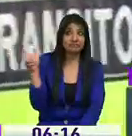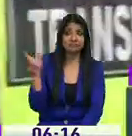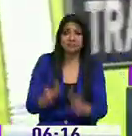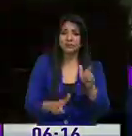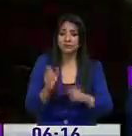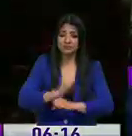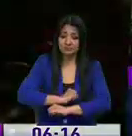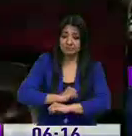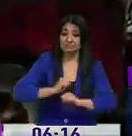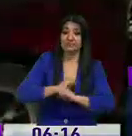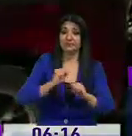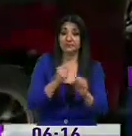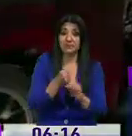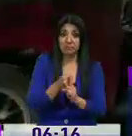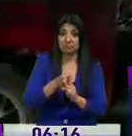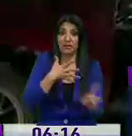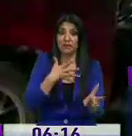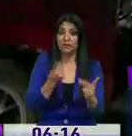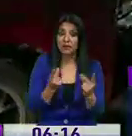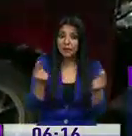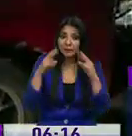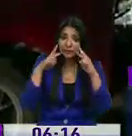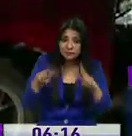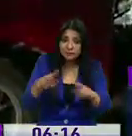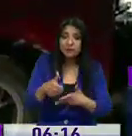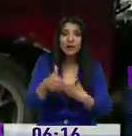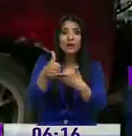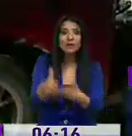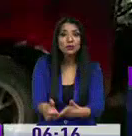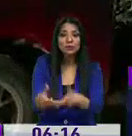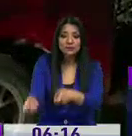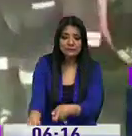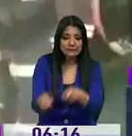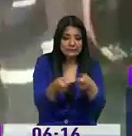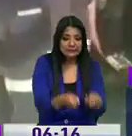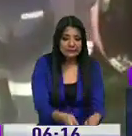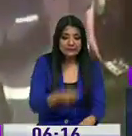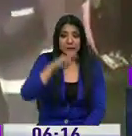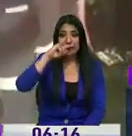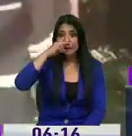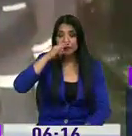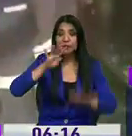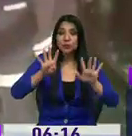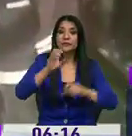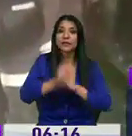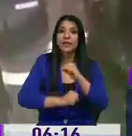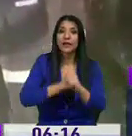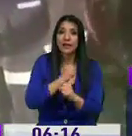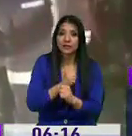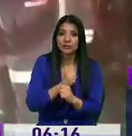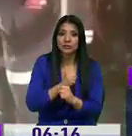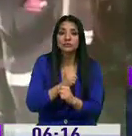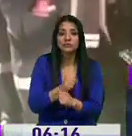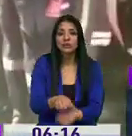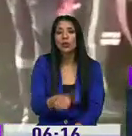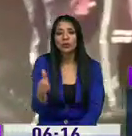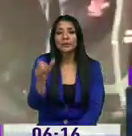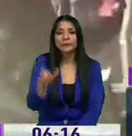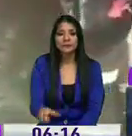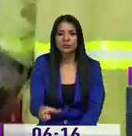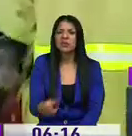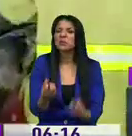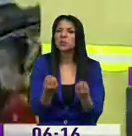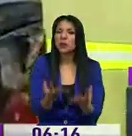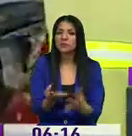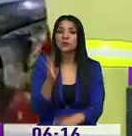que inmediatamente brindaron ayuda rescatando a un niño de nueve años que sería el cuarto ocupante del auto